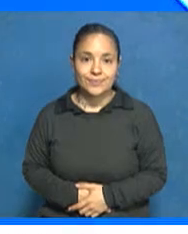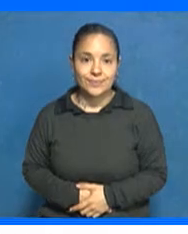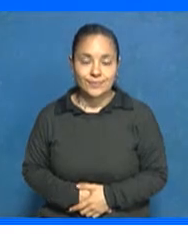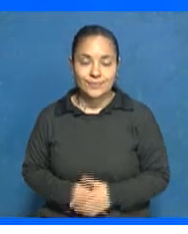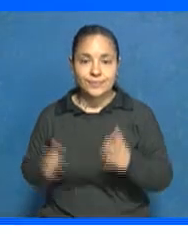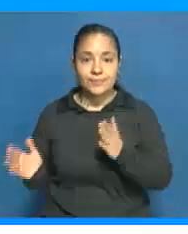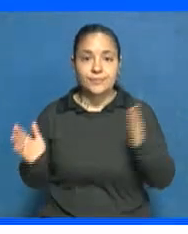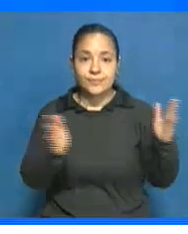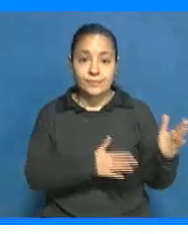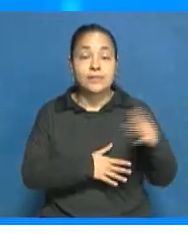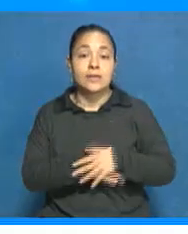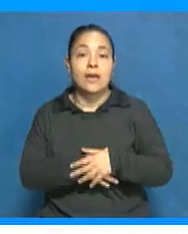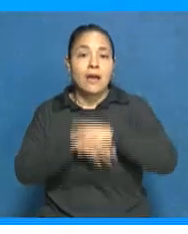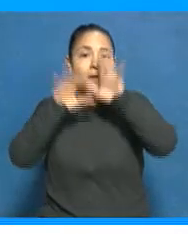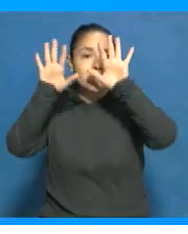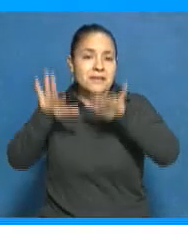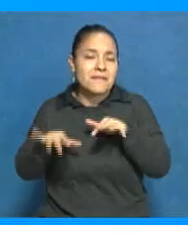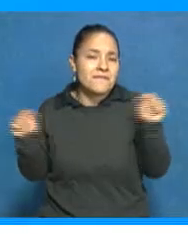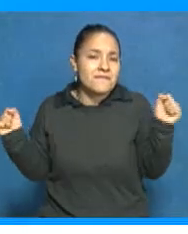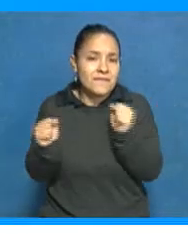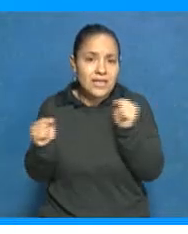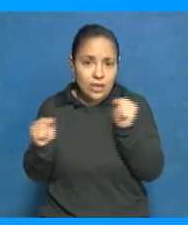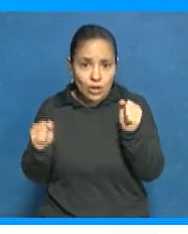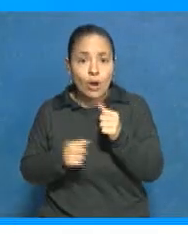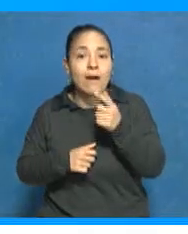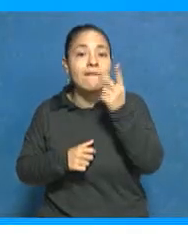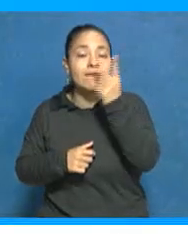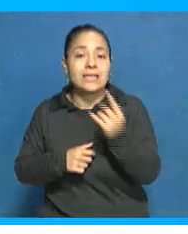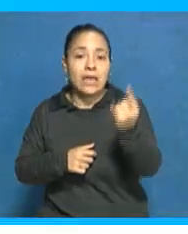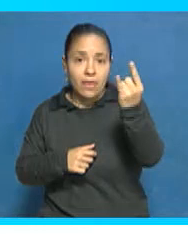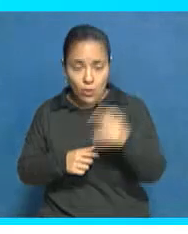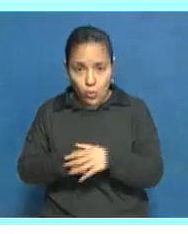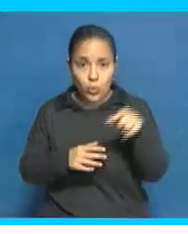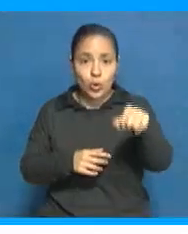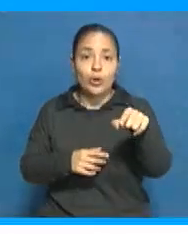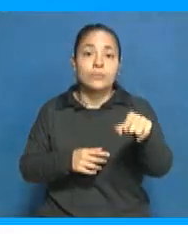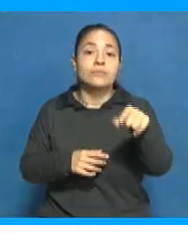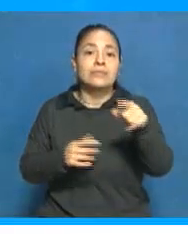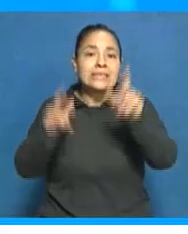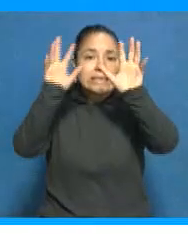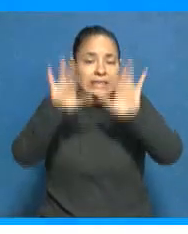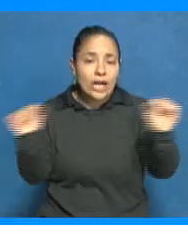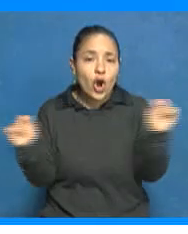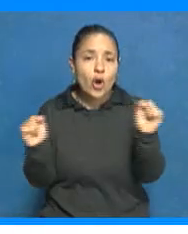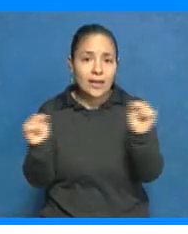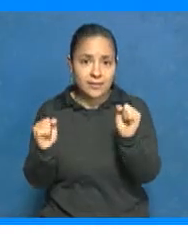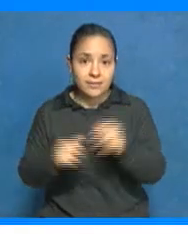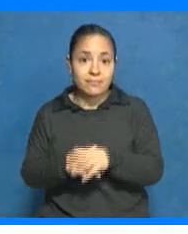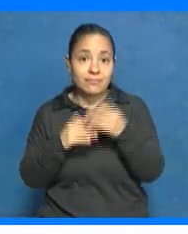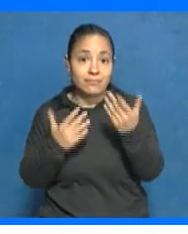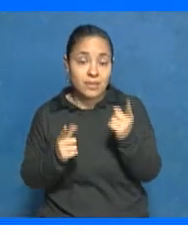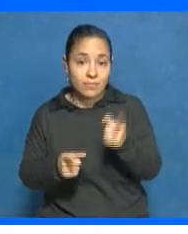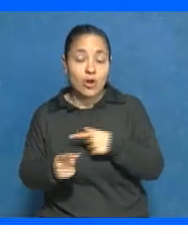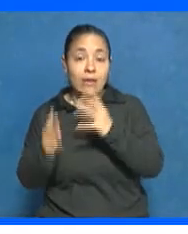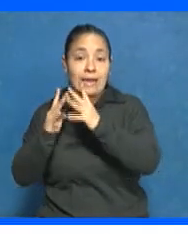y se registraron heladas en el valle de uco los productores vivieron a pelar los que pudieron a las estufas para poder